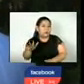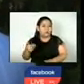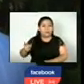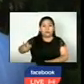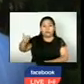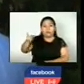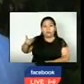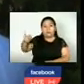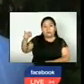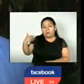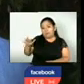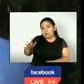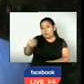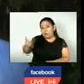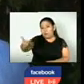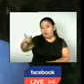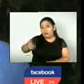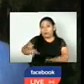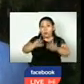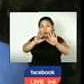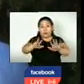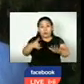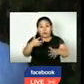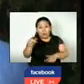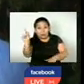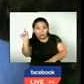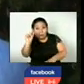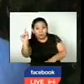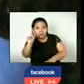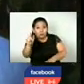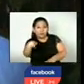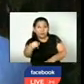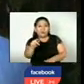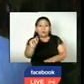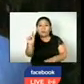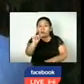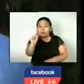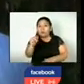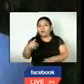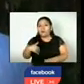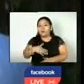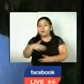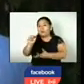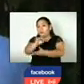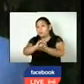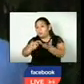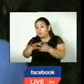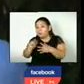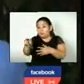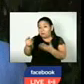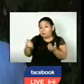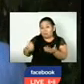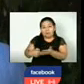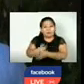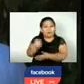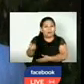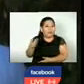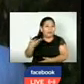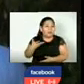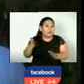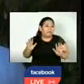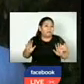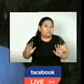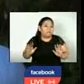8 unos 8 años pedimos permisos al área de medio ambiente y lamentablemente nos dijeron que